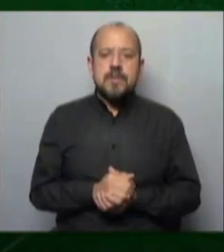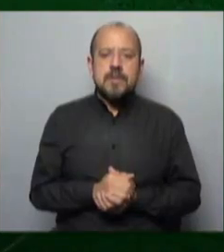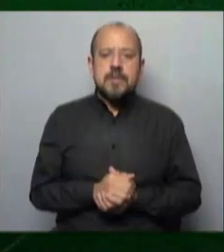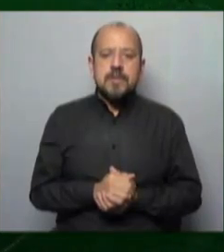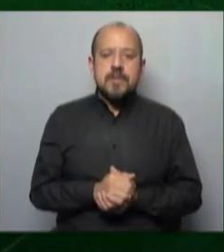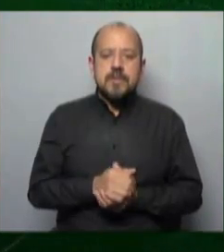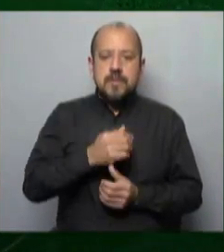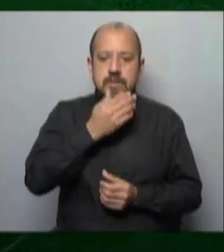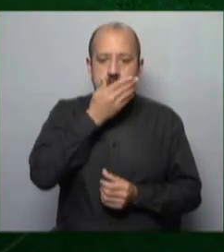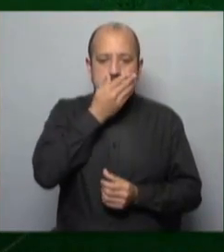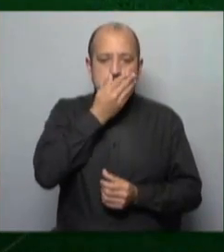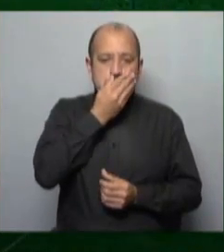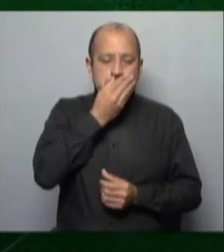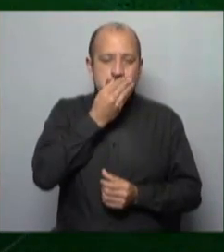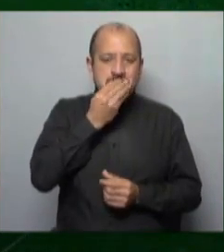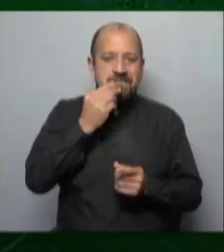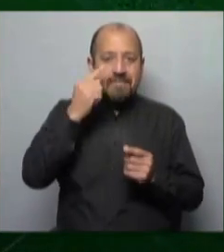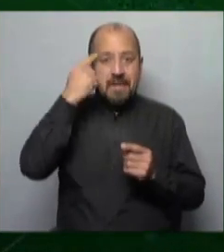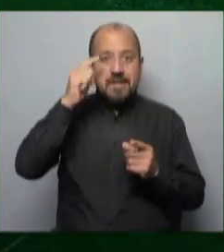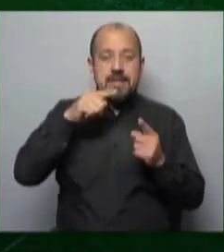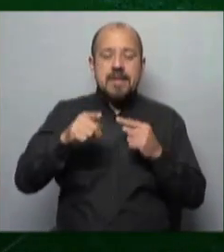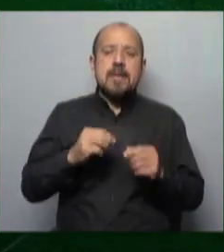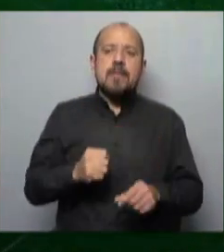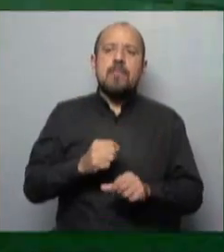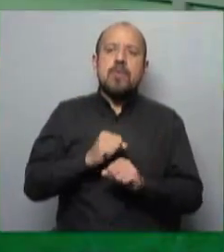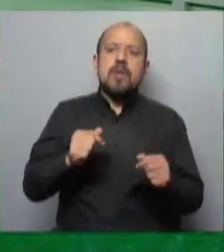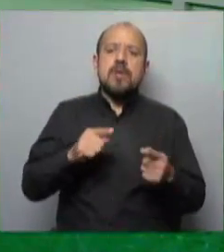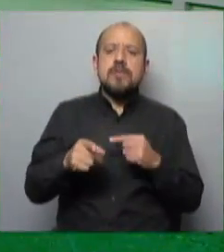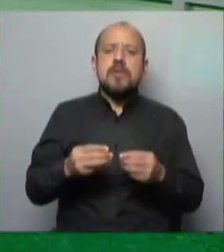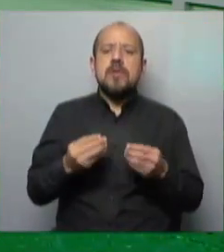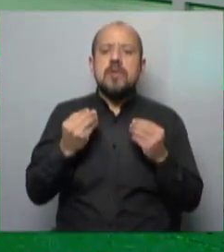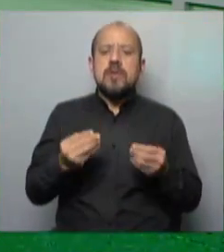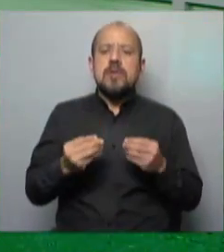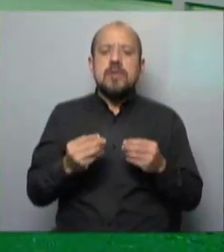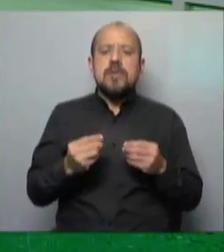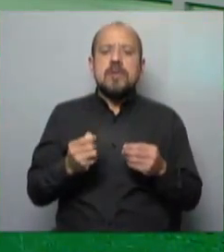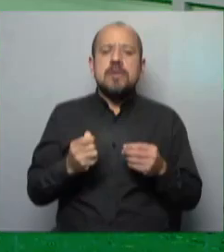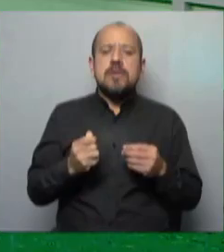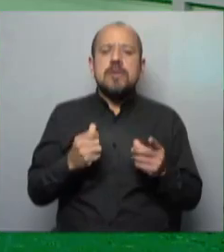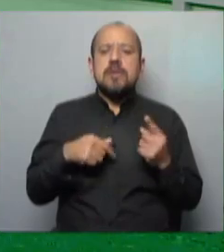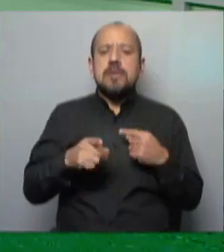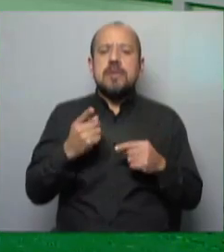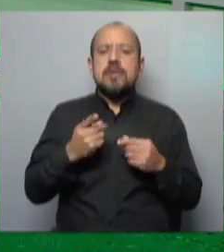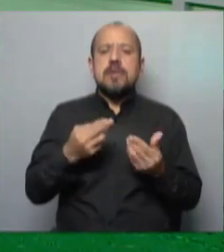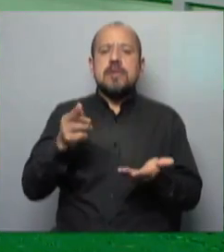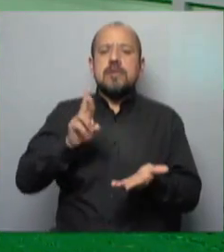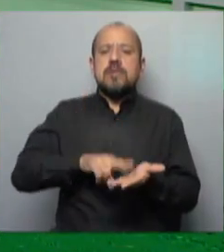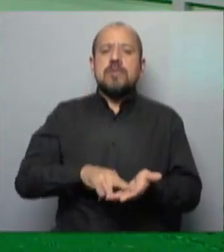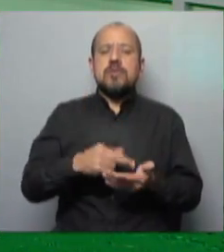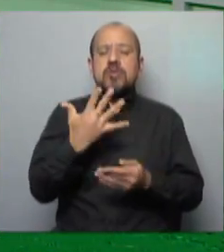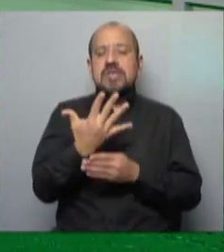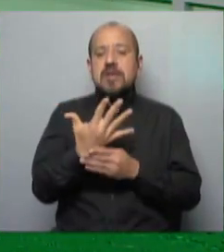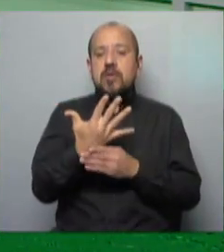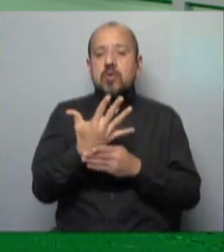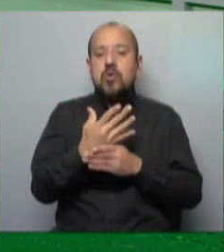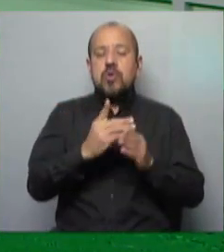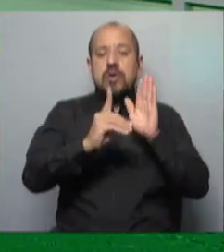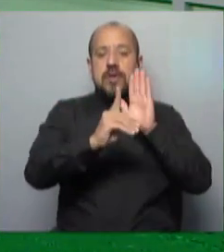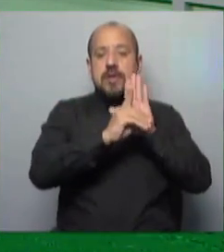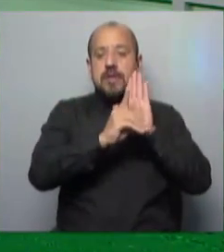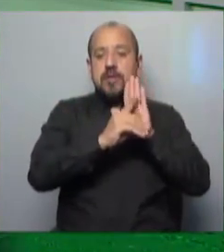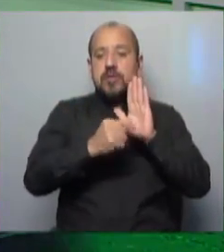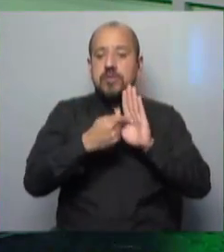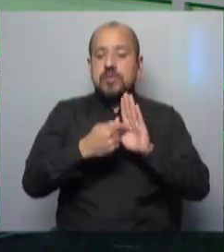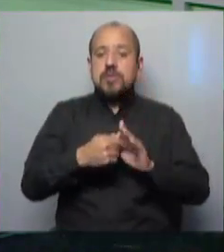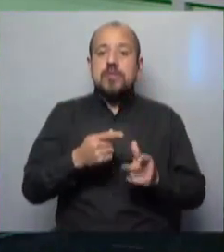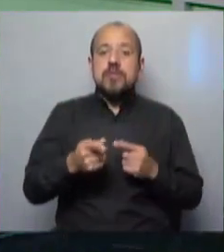es compañeros la idea es poder hacer un rastreo de cuáles son los orígenes de esta resolución de estos cinco decretos en realidad que como estamos